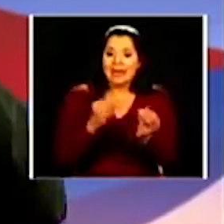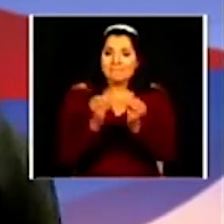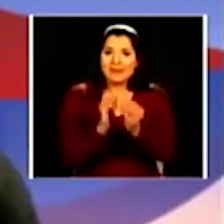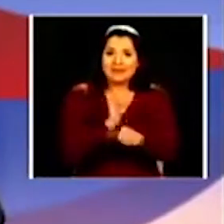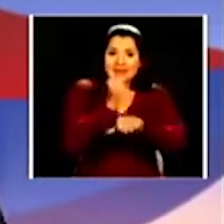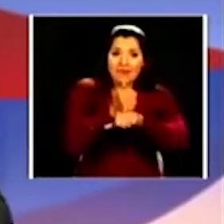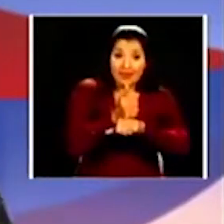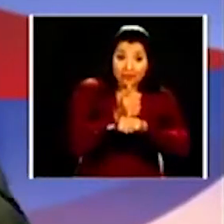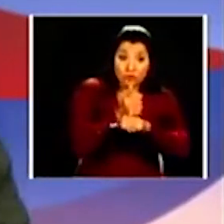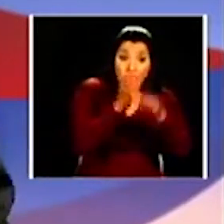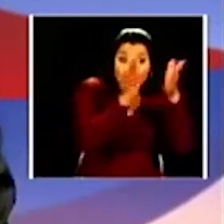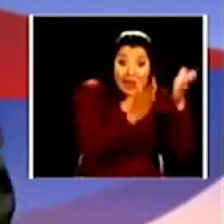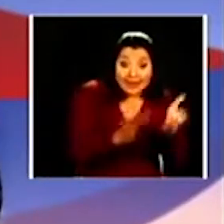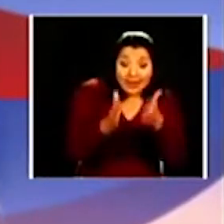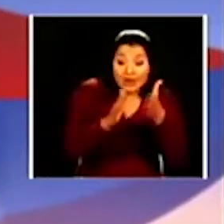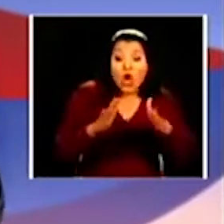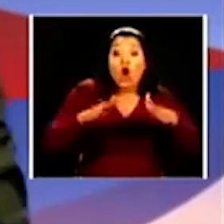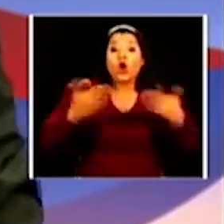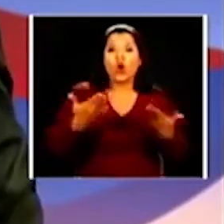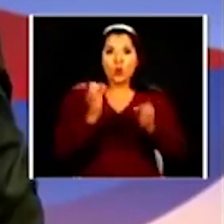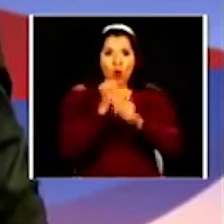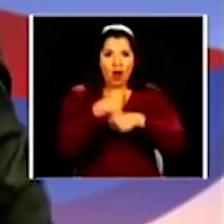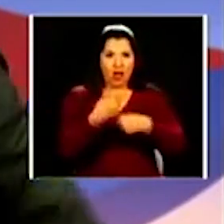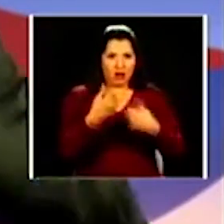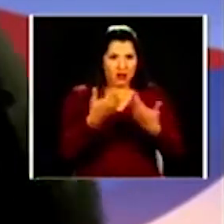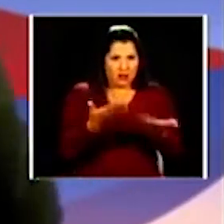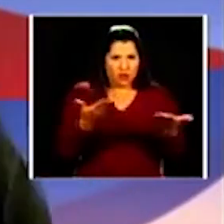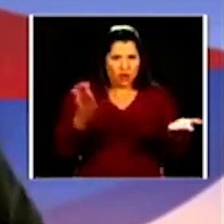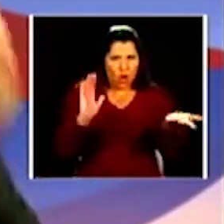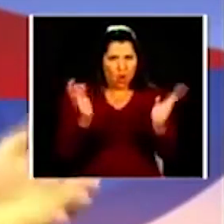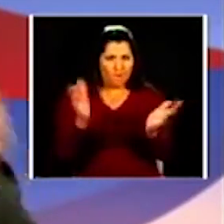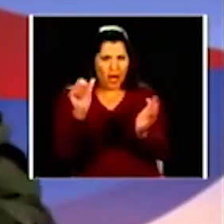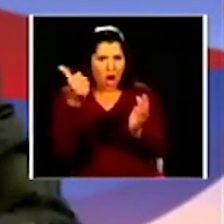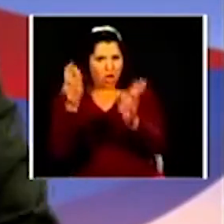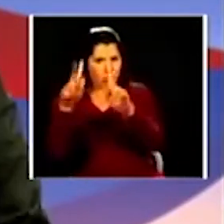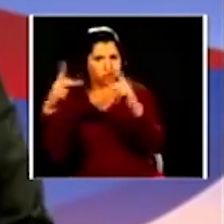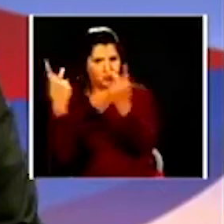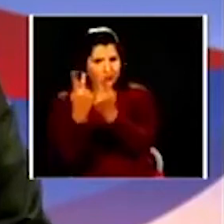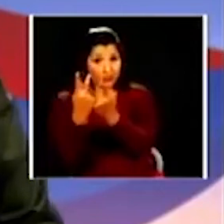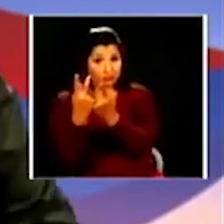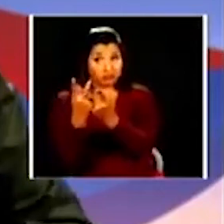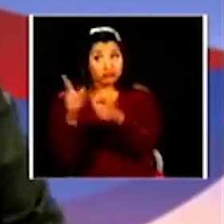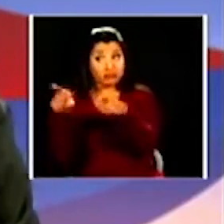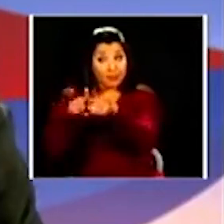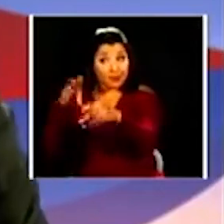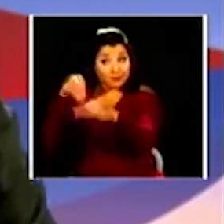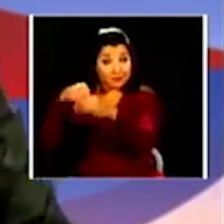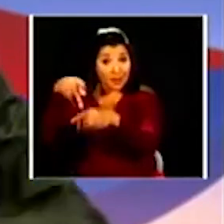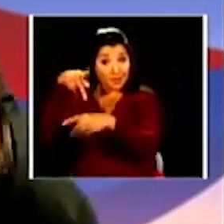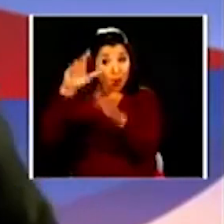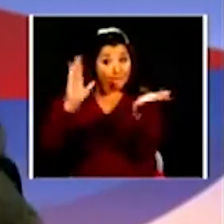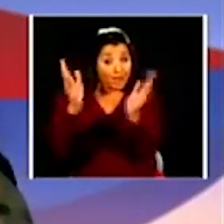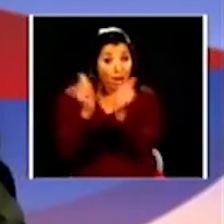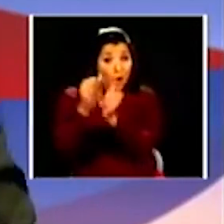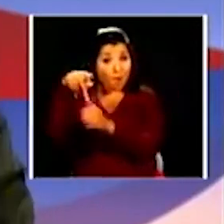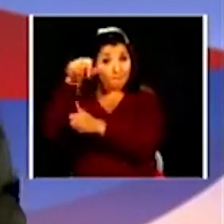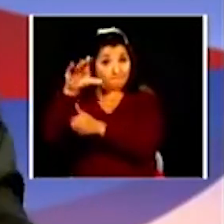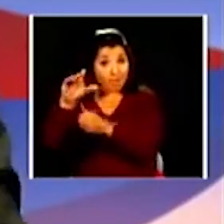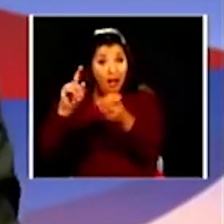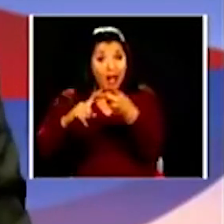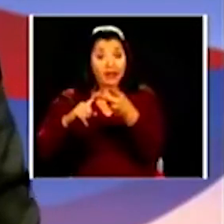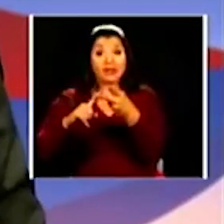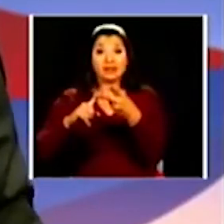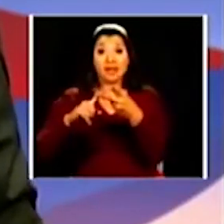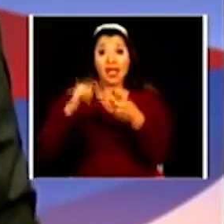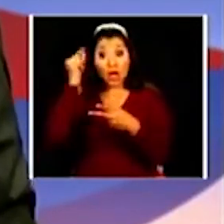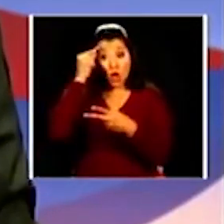el cómo se harán las cosas, más que otros partidos políticos, incluyendo el partido de don Carlos Alvarado, el partido de gobierno, el partido